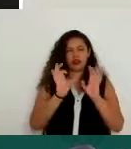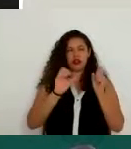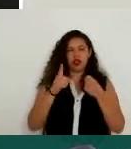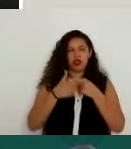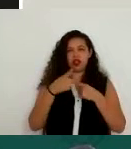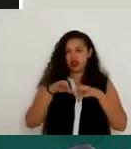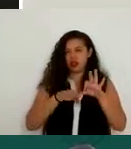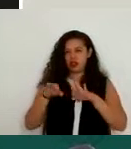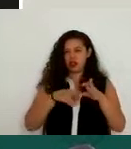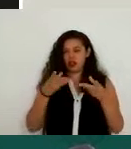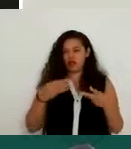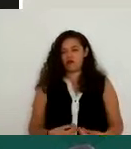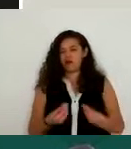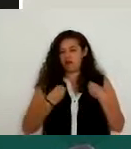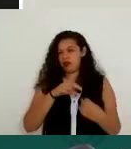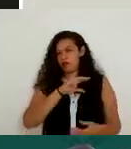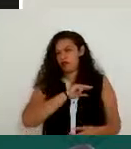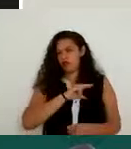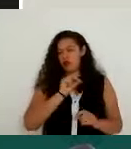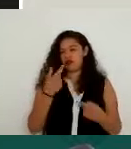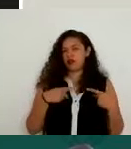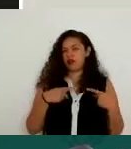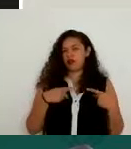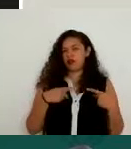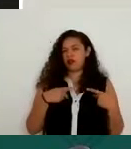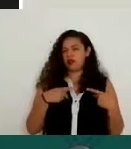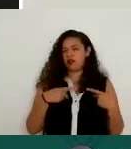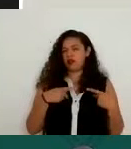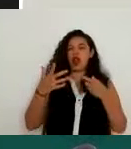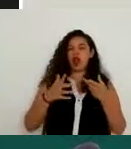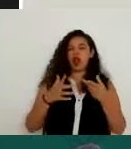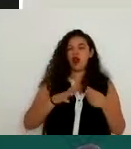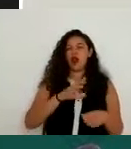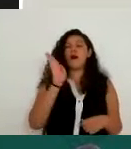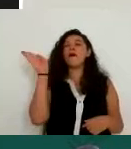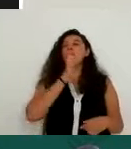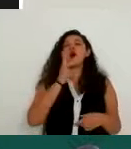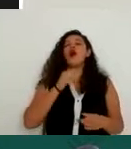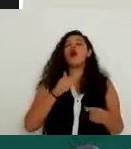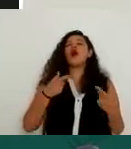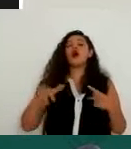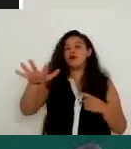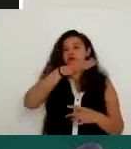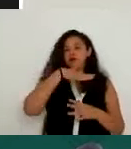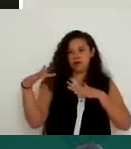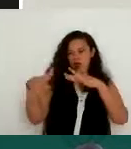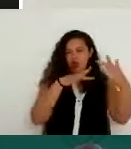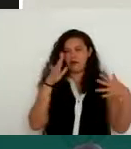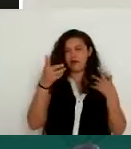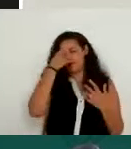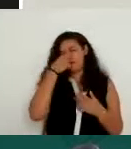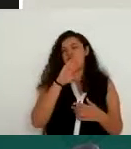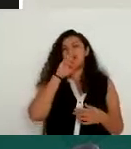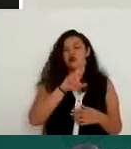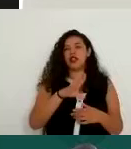privada o los derechos de terceros, provoque algún delito o perturbe el orden público. El derecho de réplica será ejercido en los términos